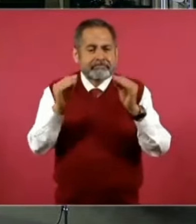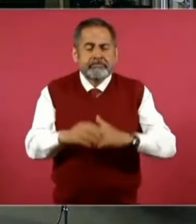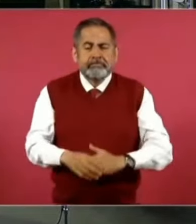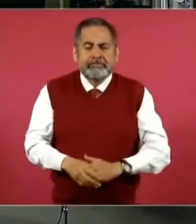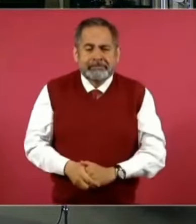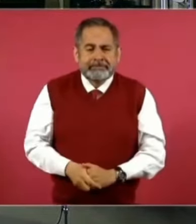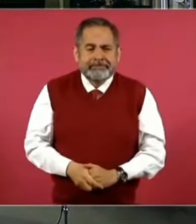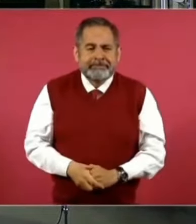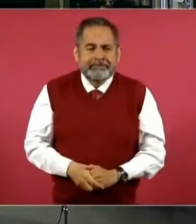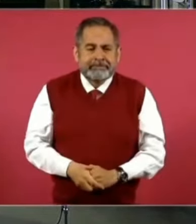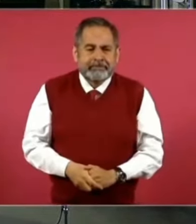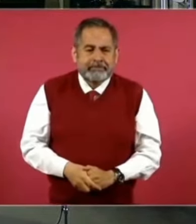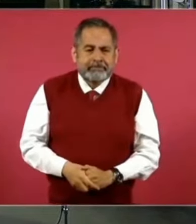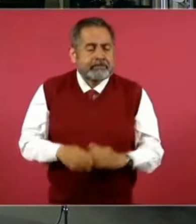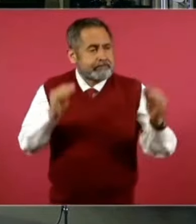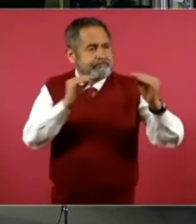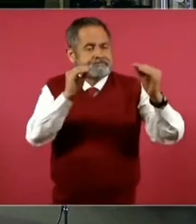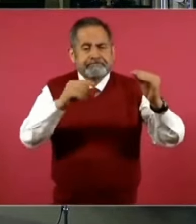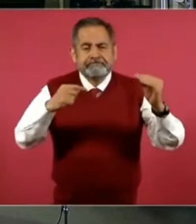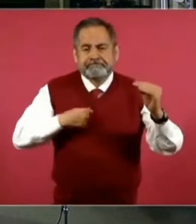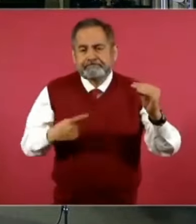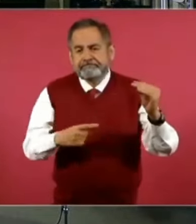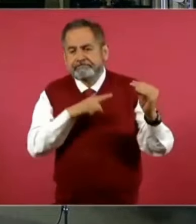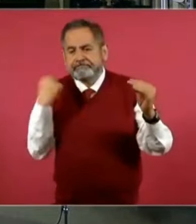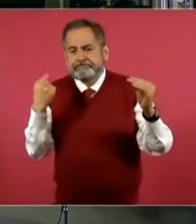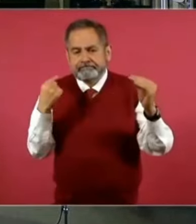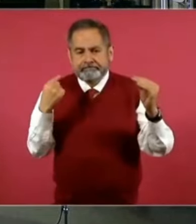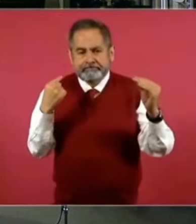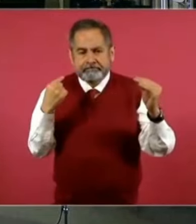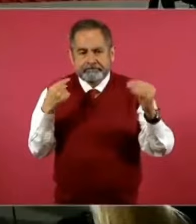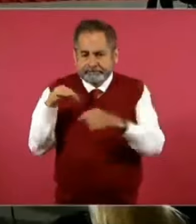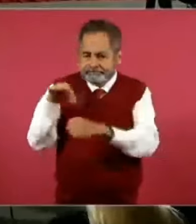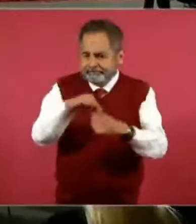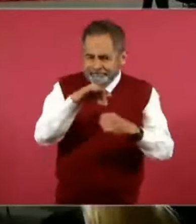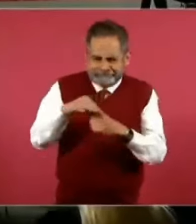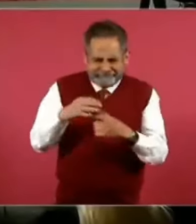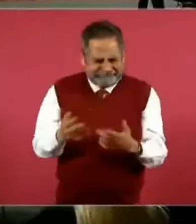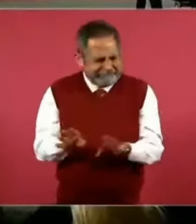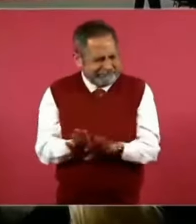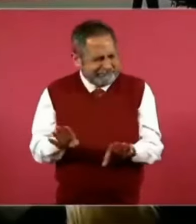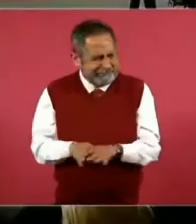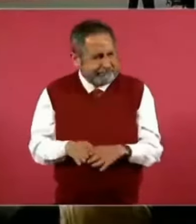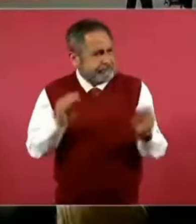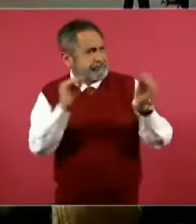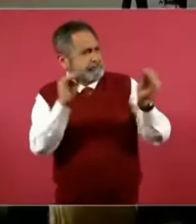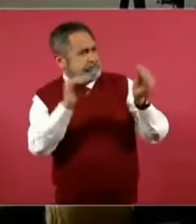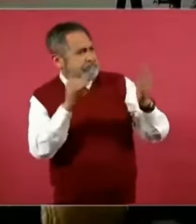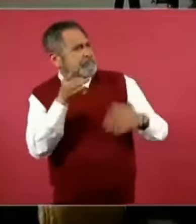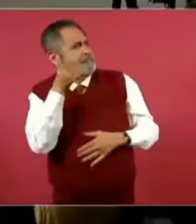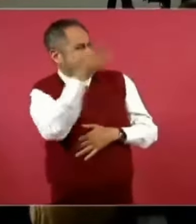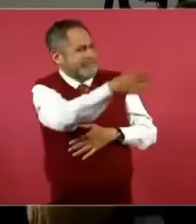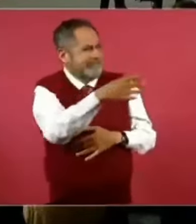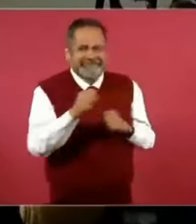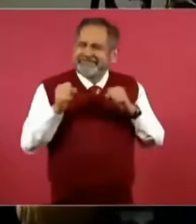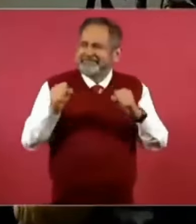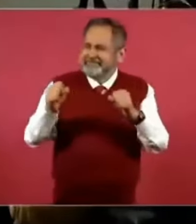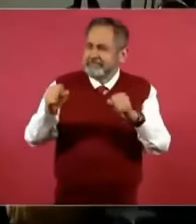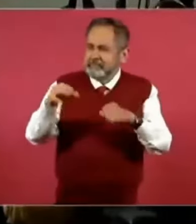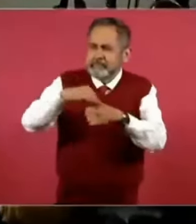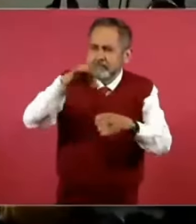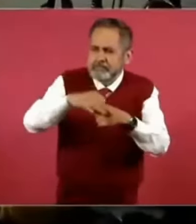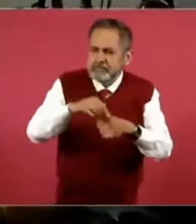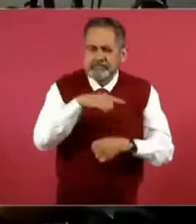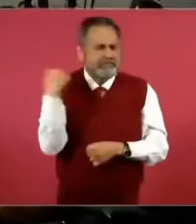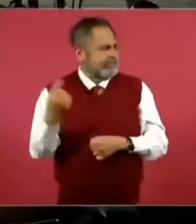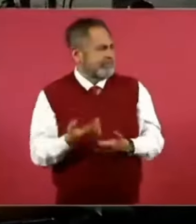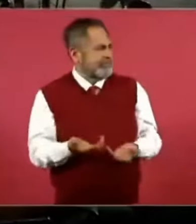debate pero perdíamos las votaciones la plancha